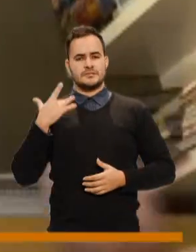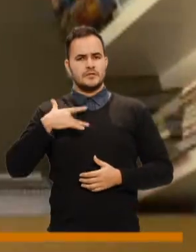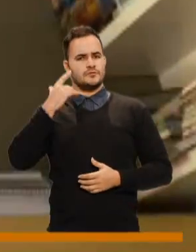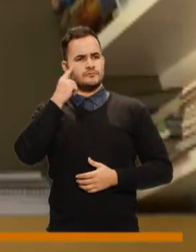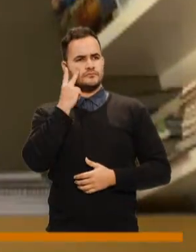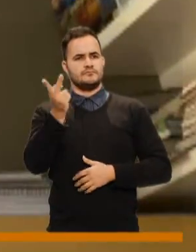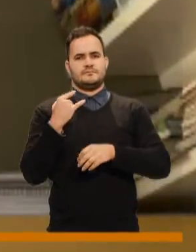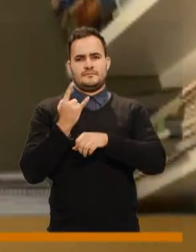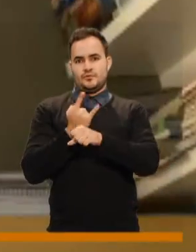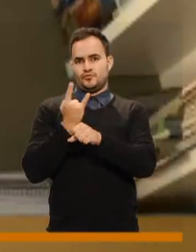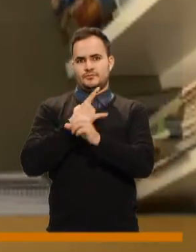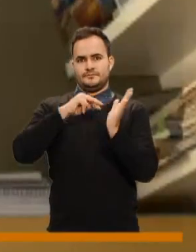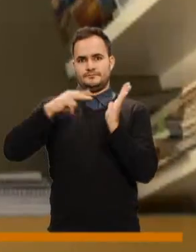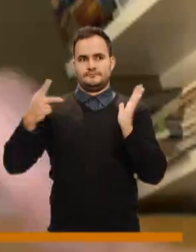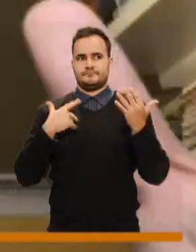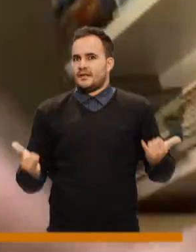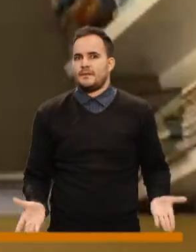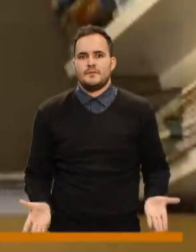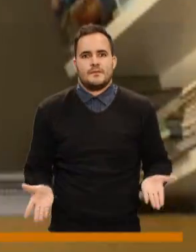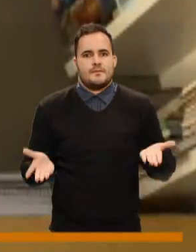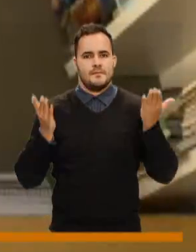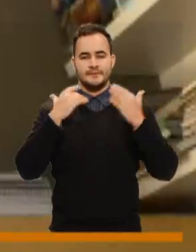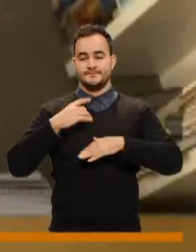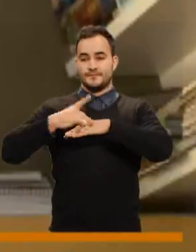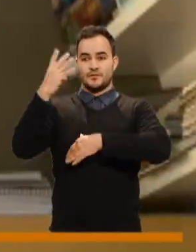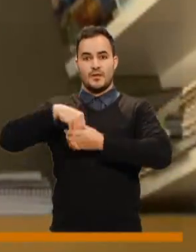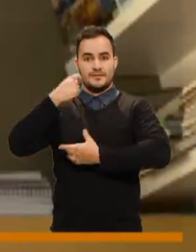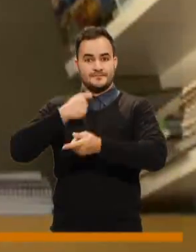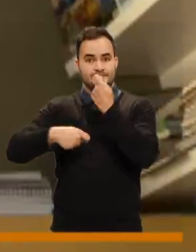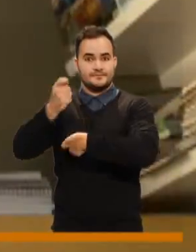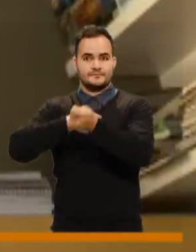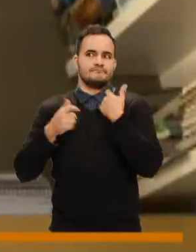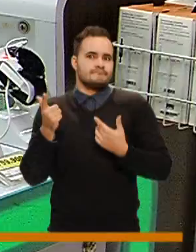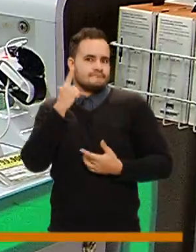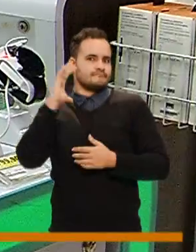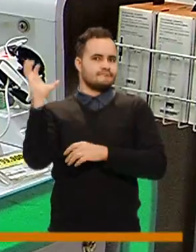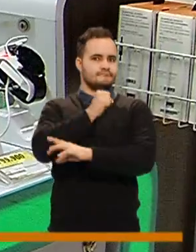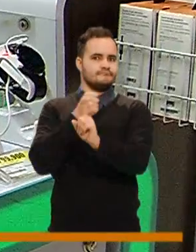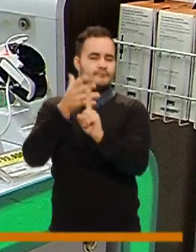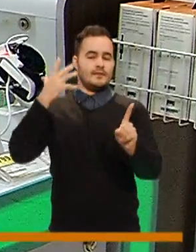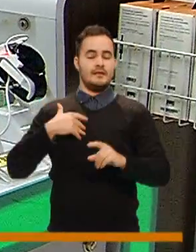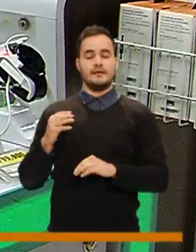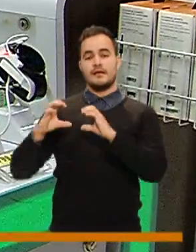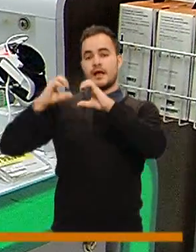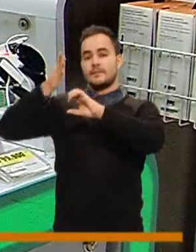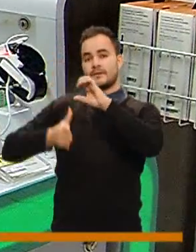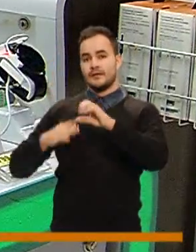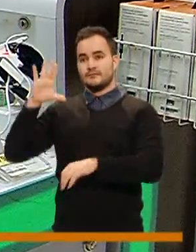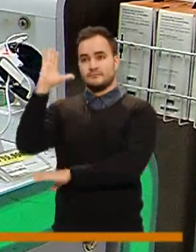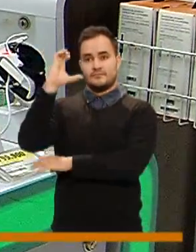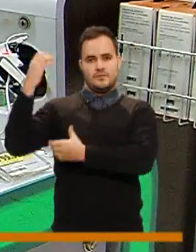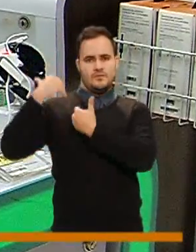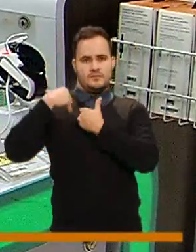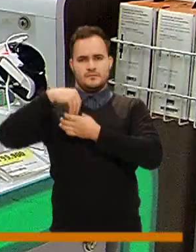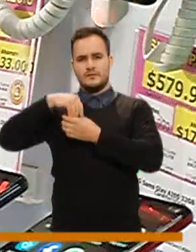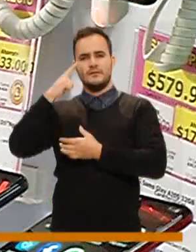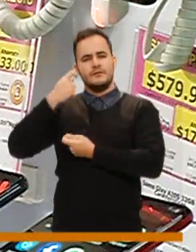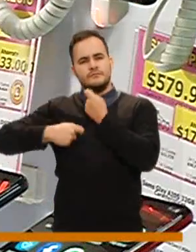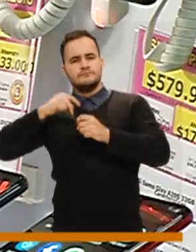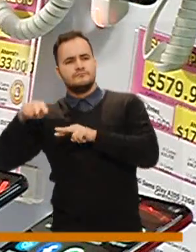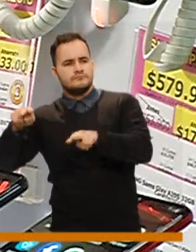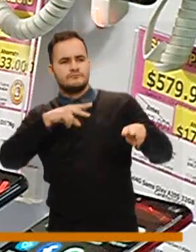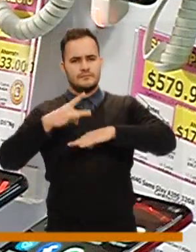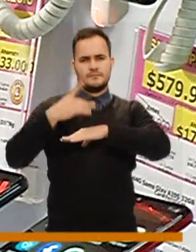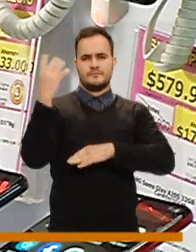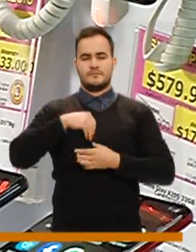es negativo. Por supuesto, el uso de la tecnología se ha disparado y el e-commerce es uno de estos ejemplos también. Según